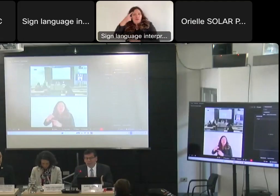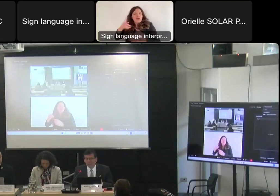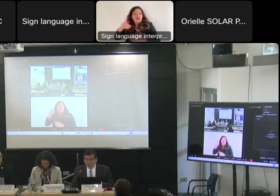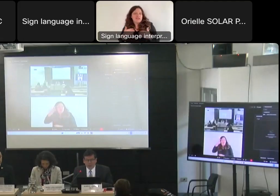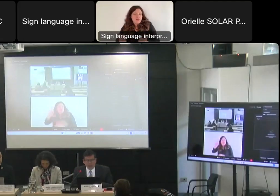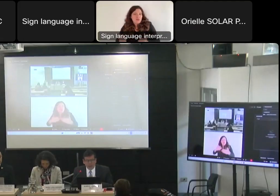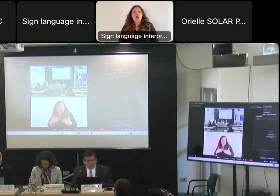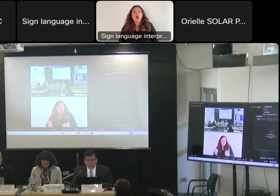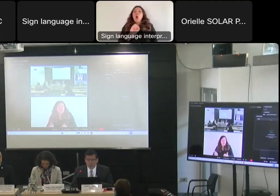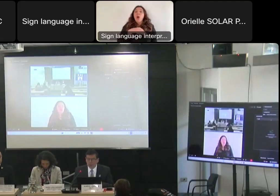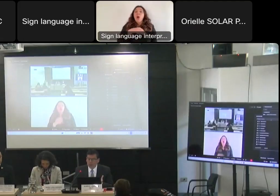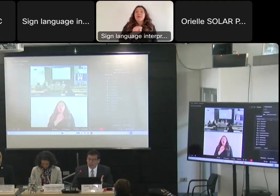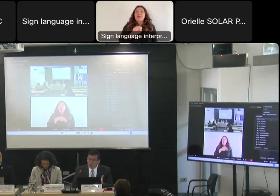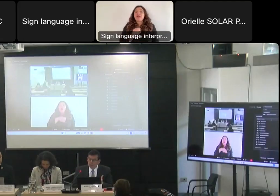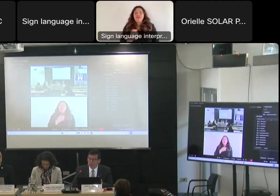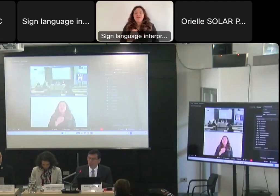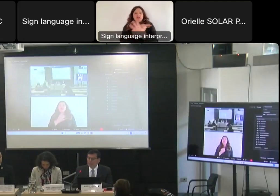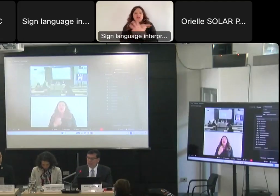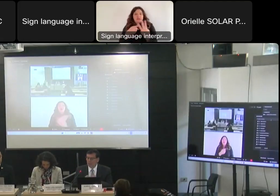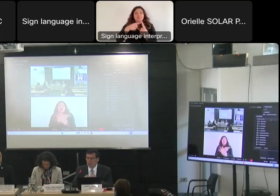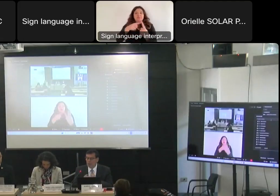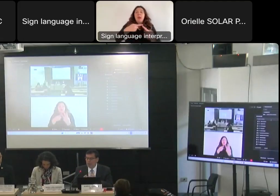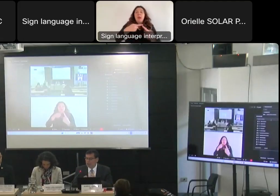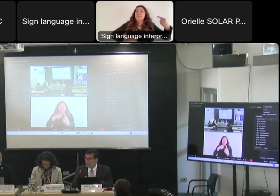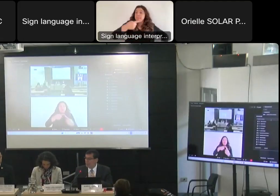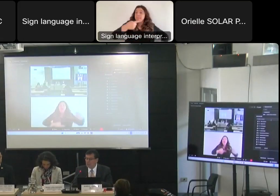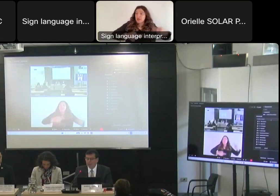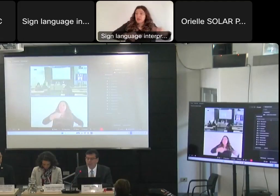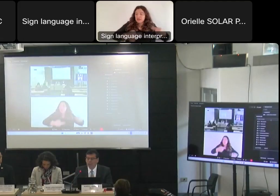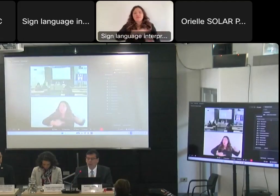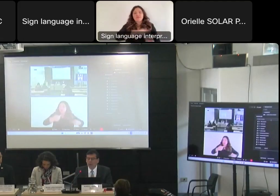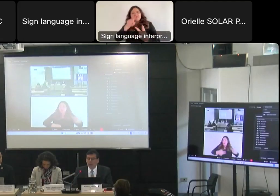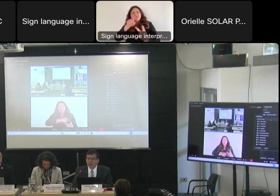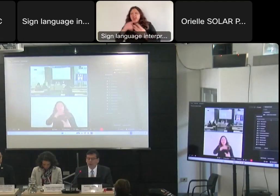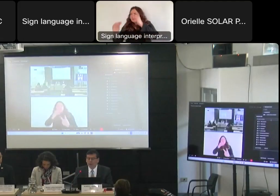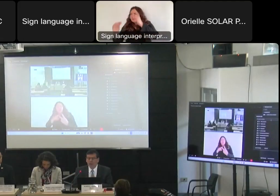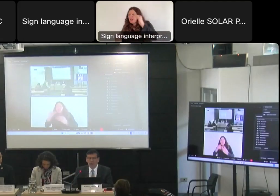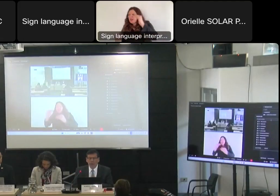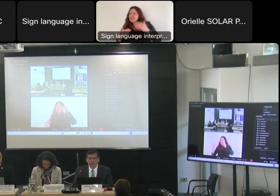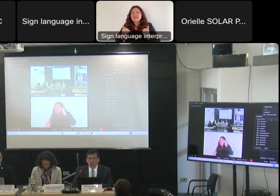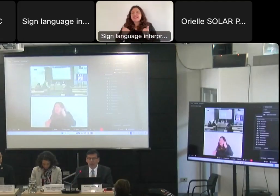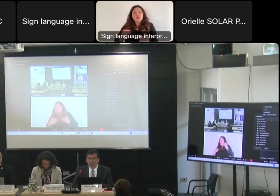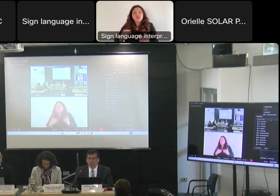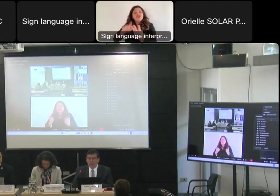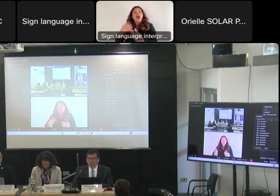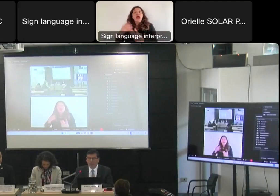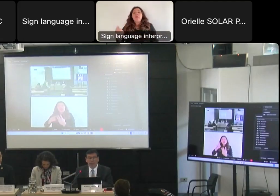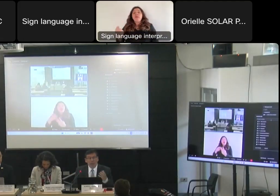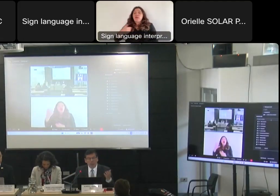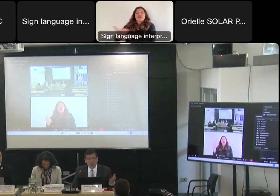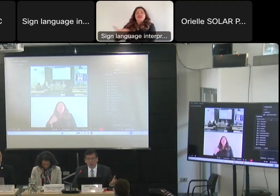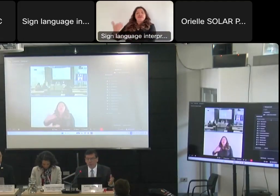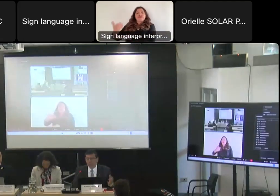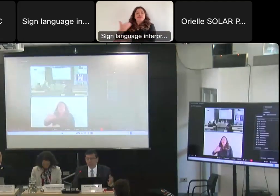grandes dimensiones: el contexto sociopolítico, determinantes estructurales de la desigualdad en salud y la posición socioeconómica de las personas, tales